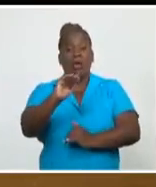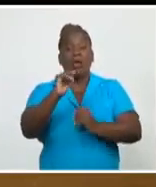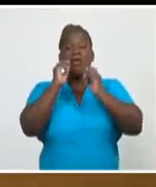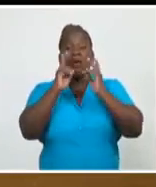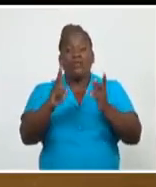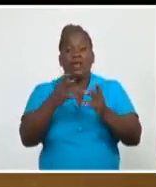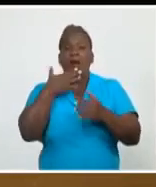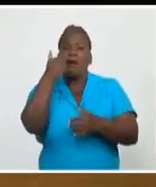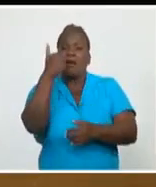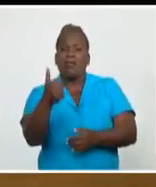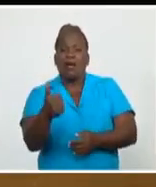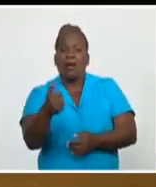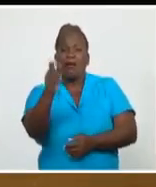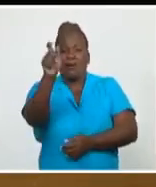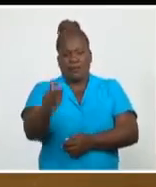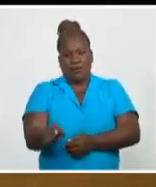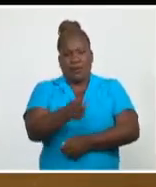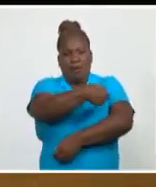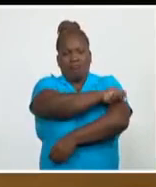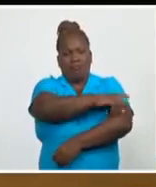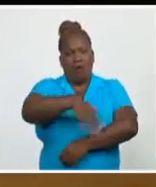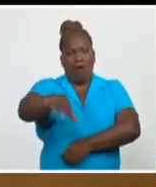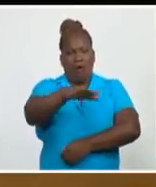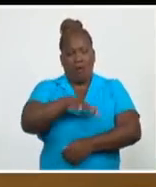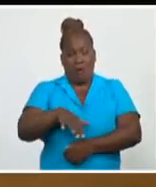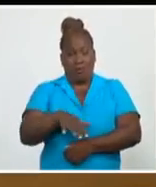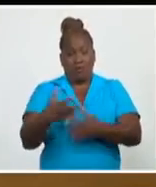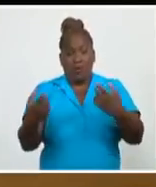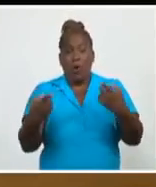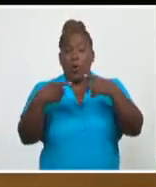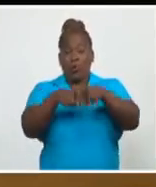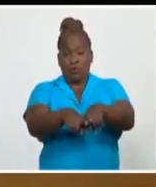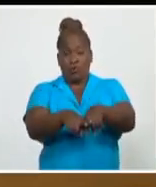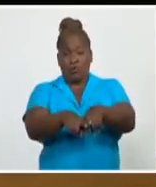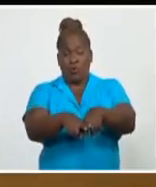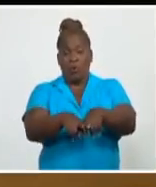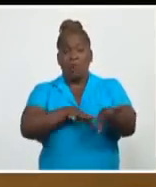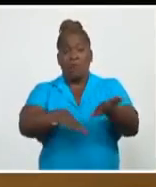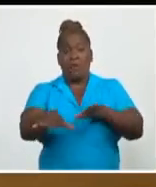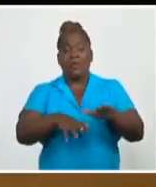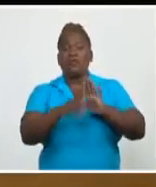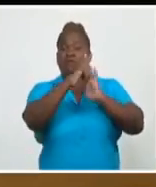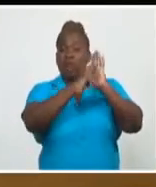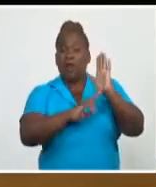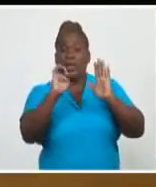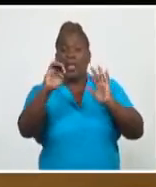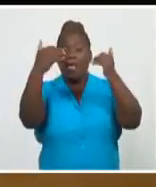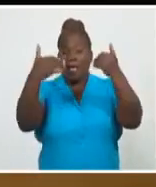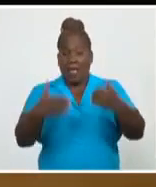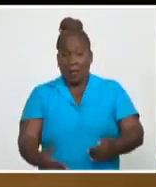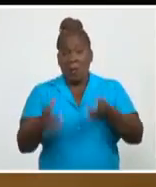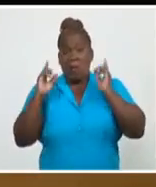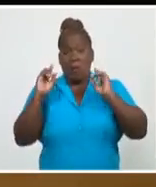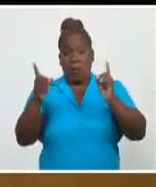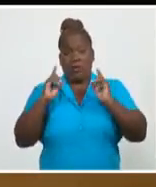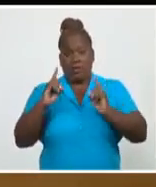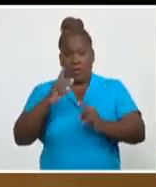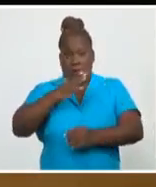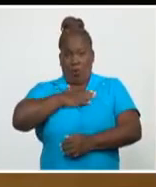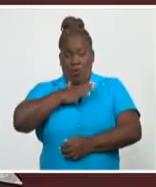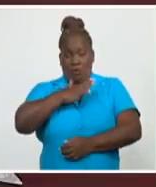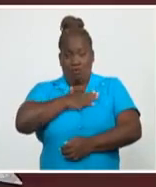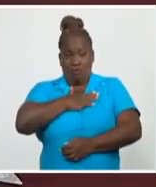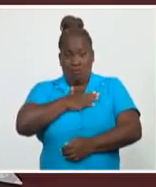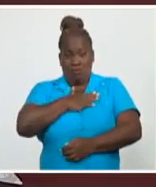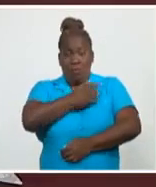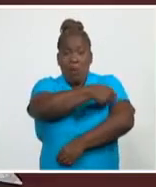población, conjugados con la necesaria formación de valores éticos y políticos de nuestros